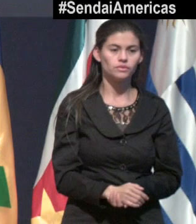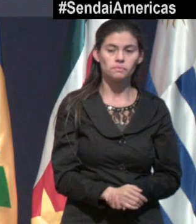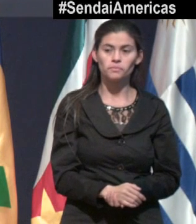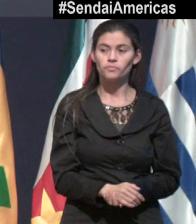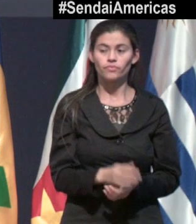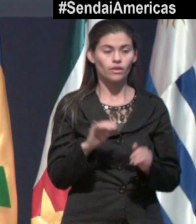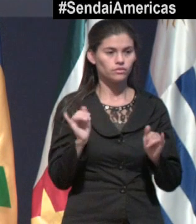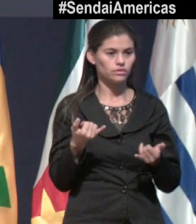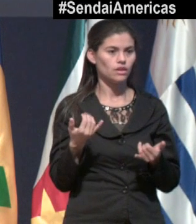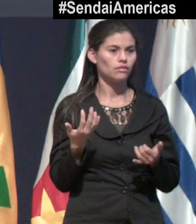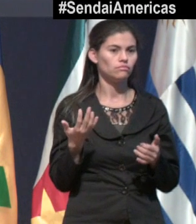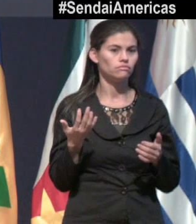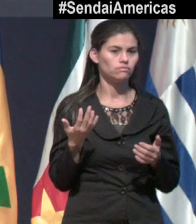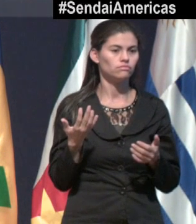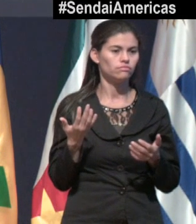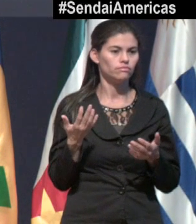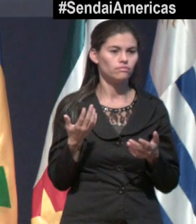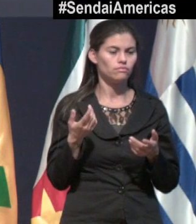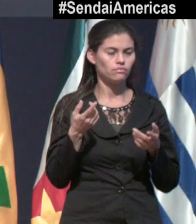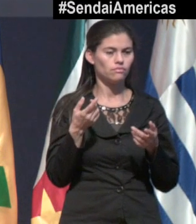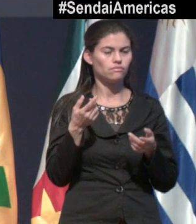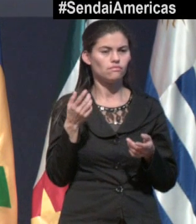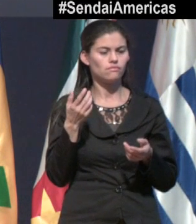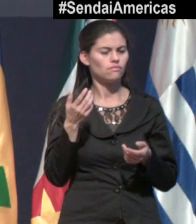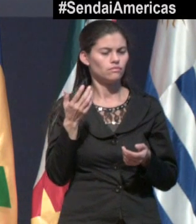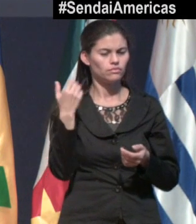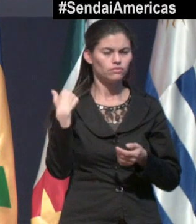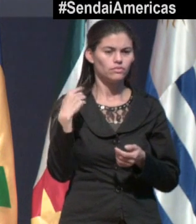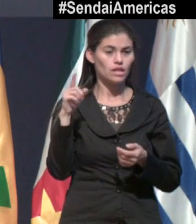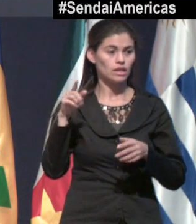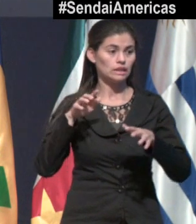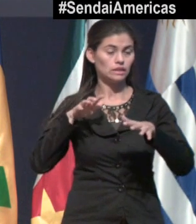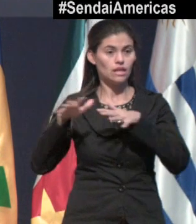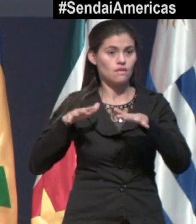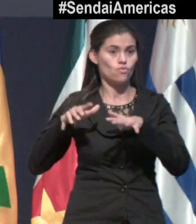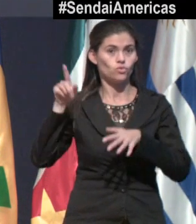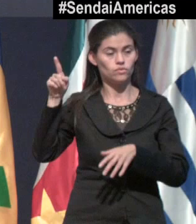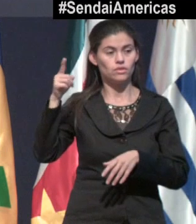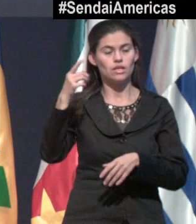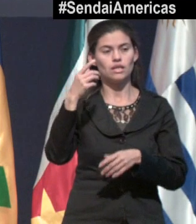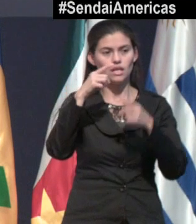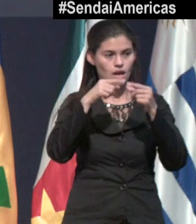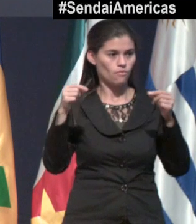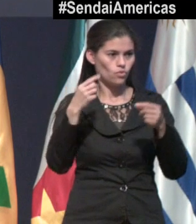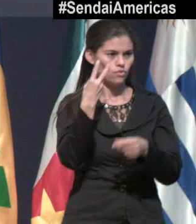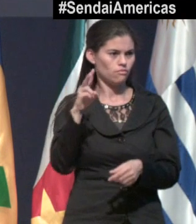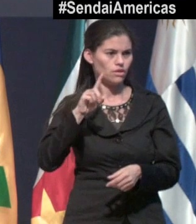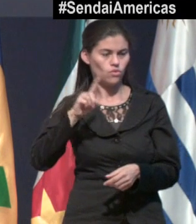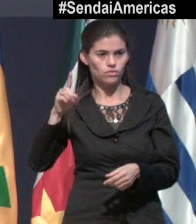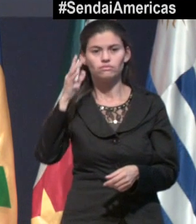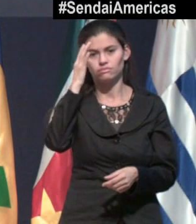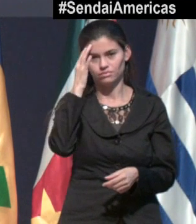Algo que pasó cuando sucedió el terremoto de Japón en el 2011, creo que